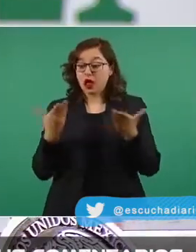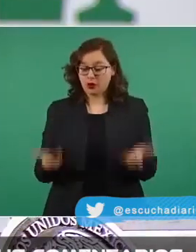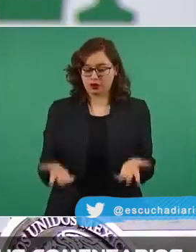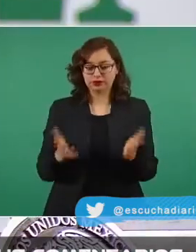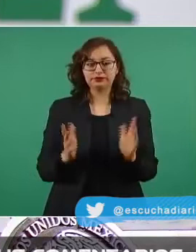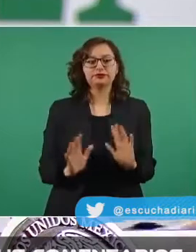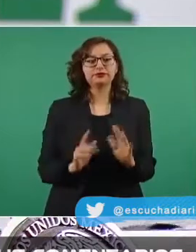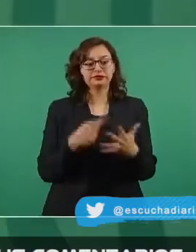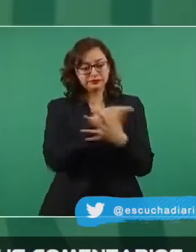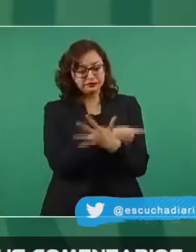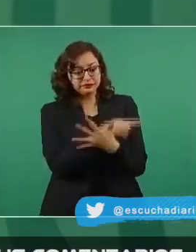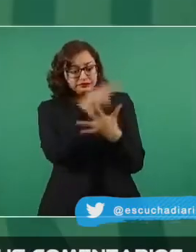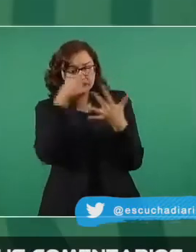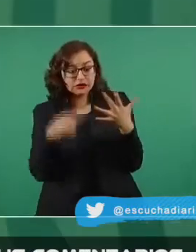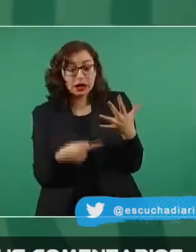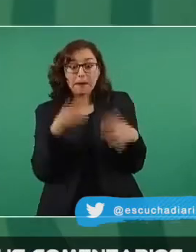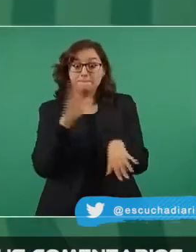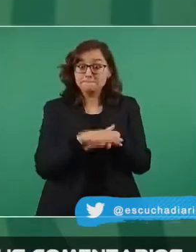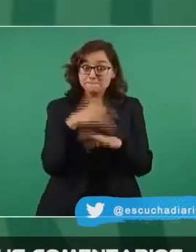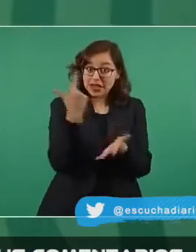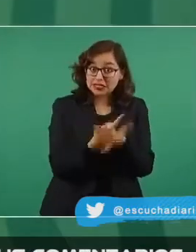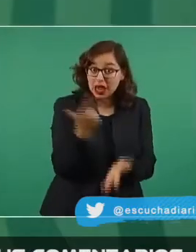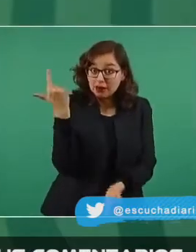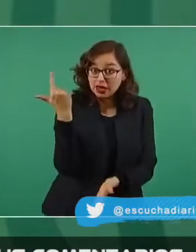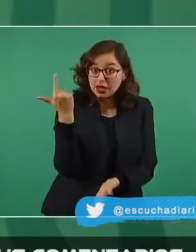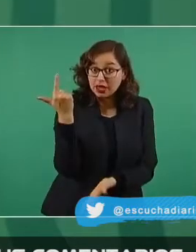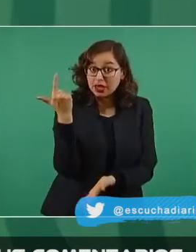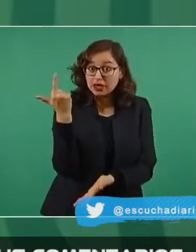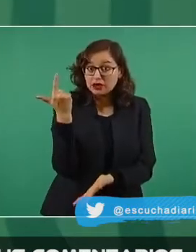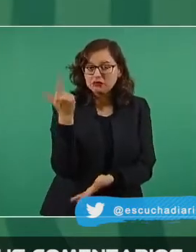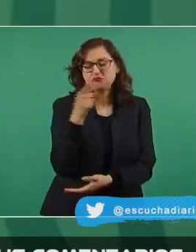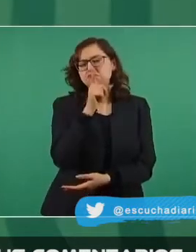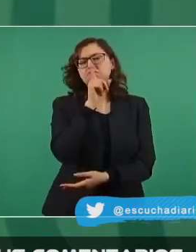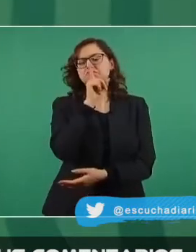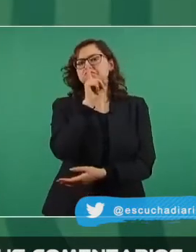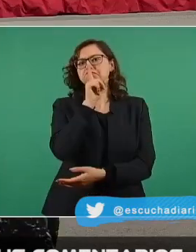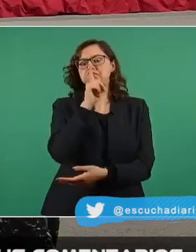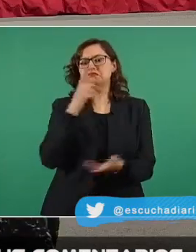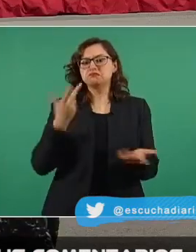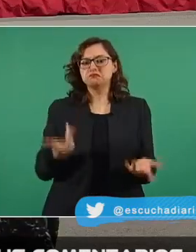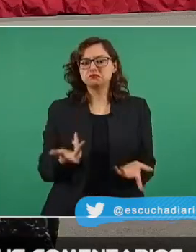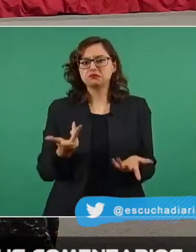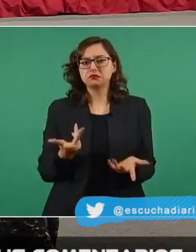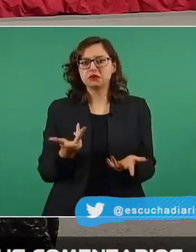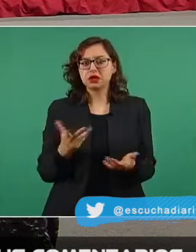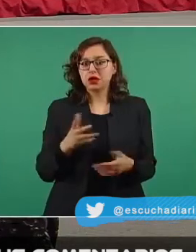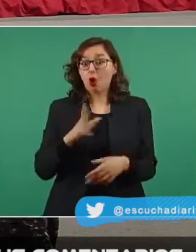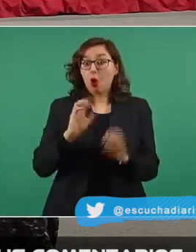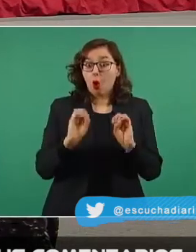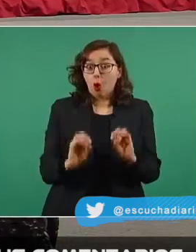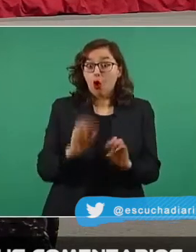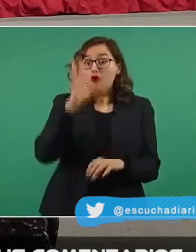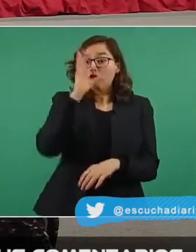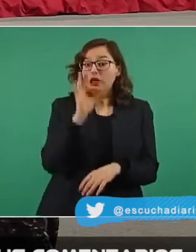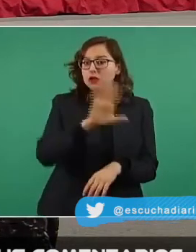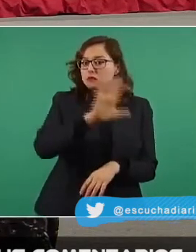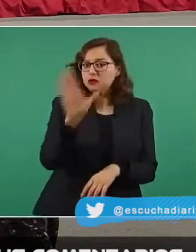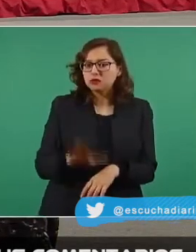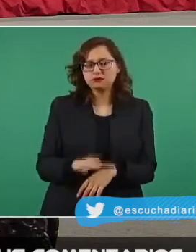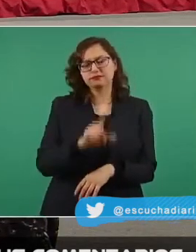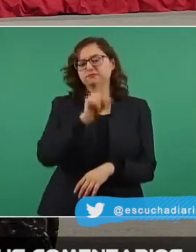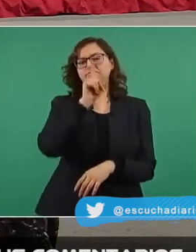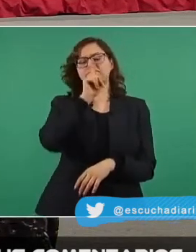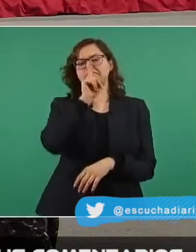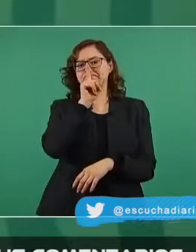manos con agua y jabón. O utilización de alcohol gel al 70% las veces que sea necesario. Ventilación de lugares cerrados.